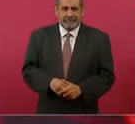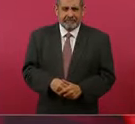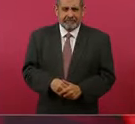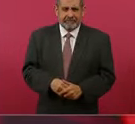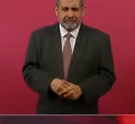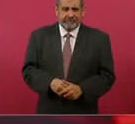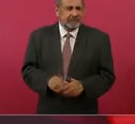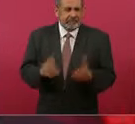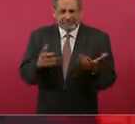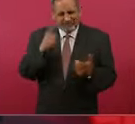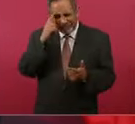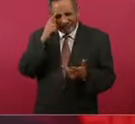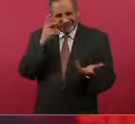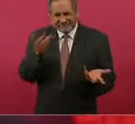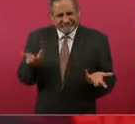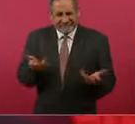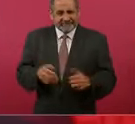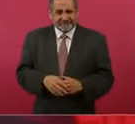O sea,